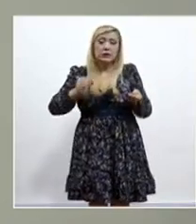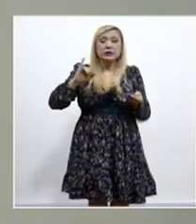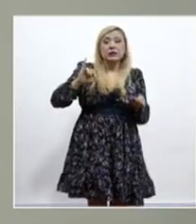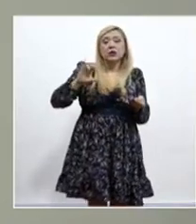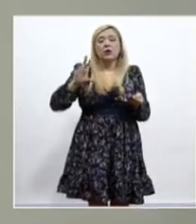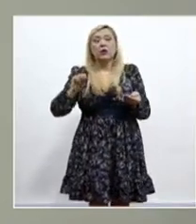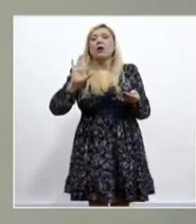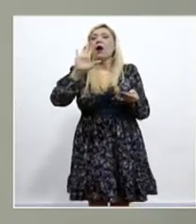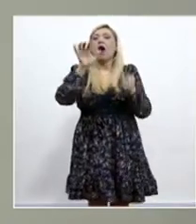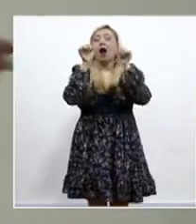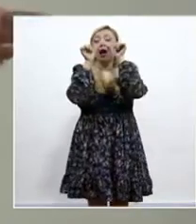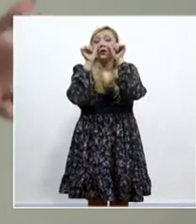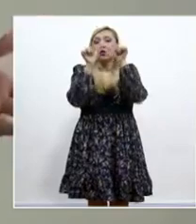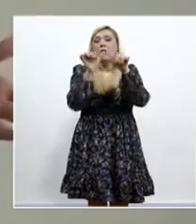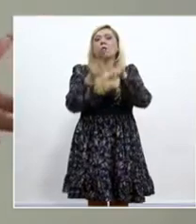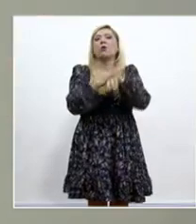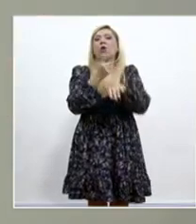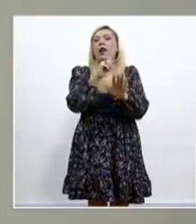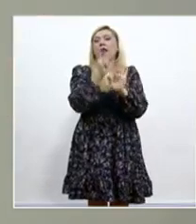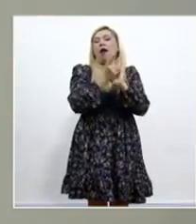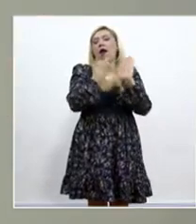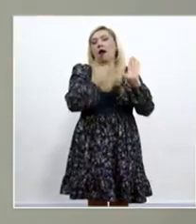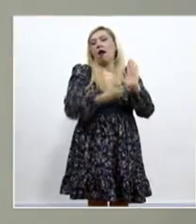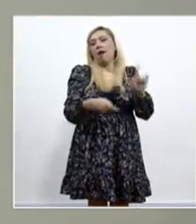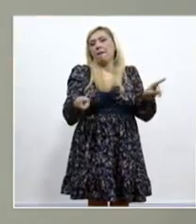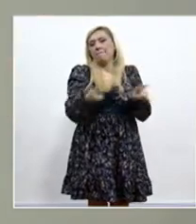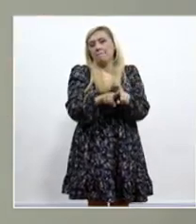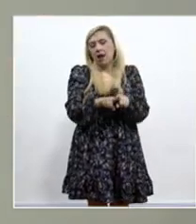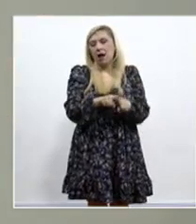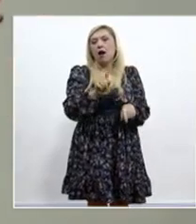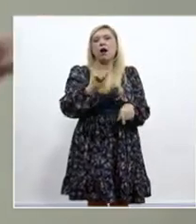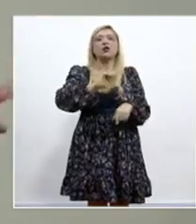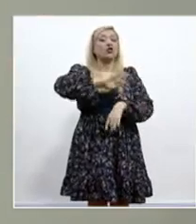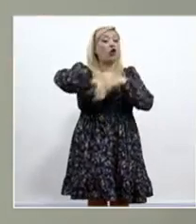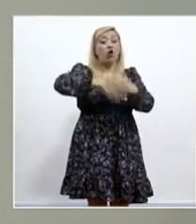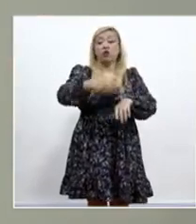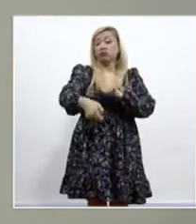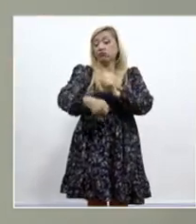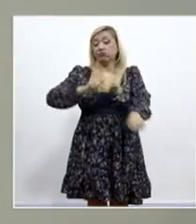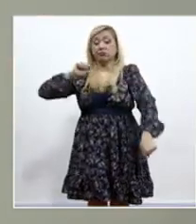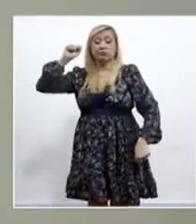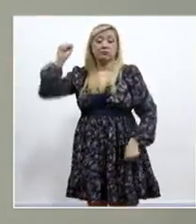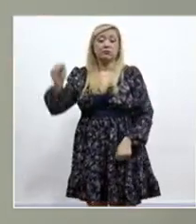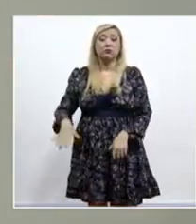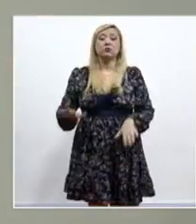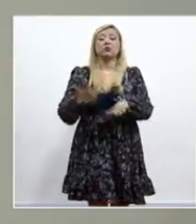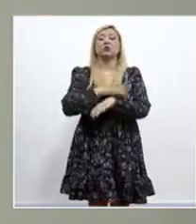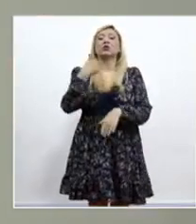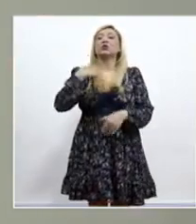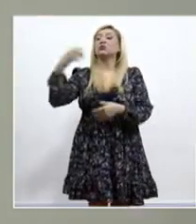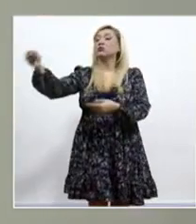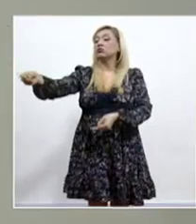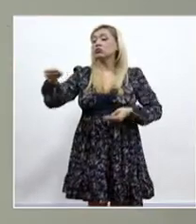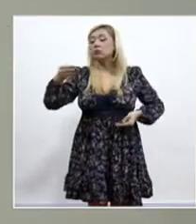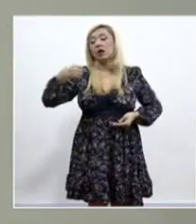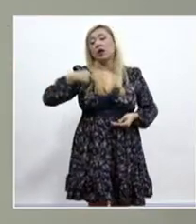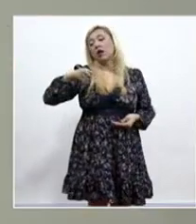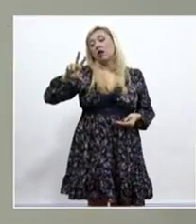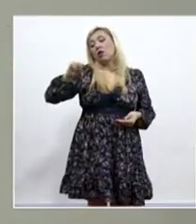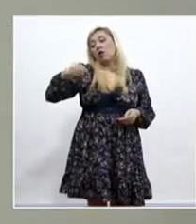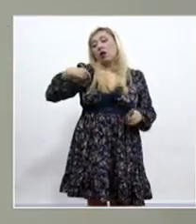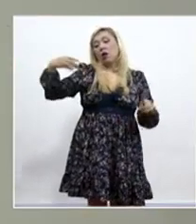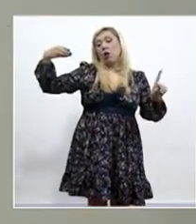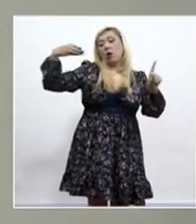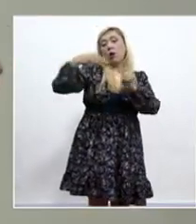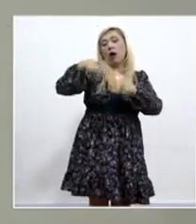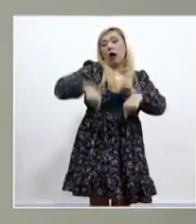mismo plazo se otorgarán a las madres y padres por gestación subrogada, y en este caso, la licencia se computará a partir del día del